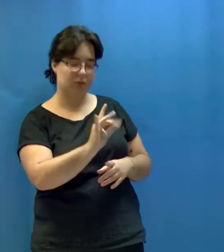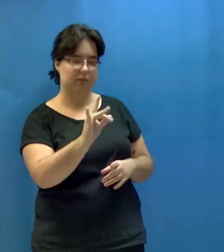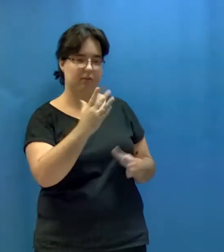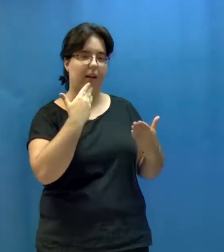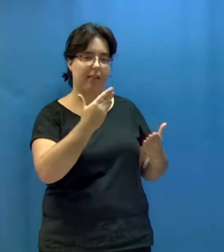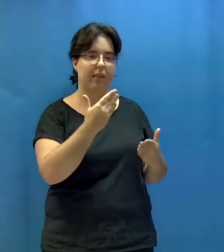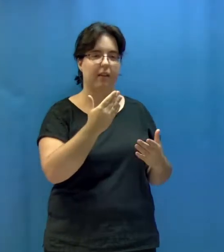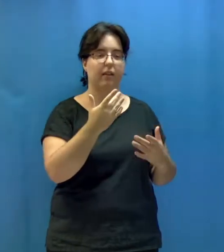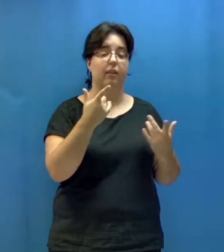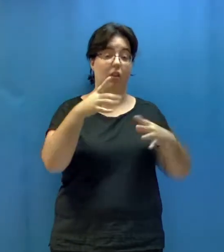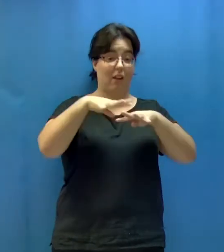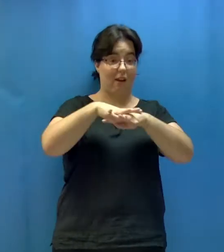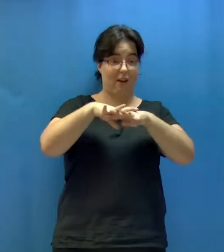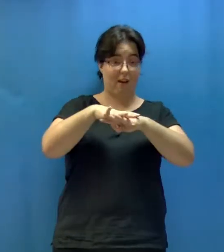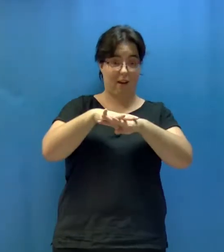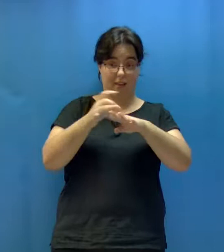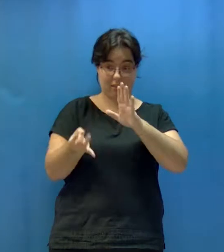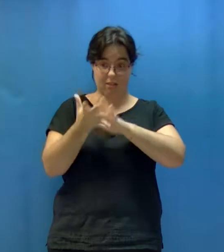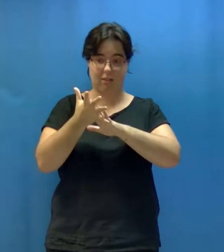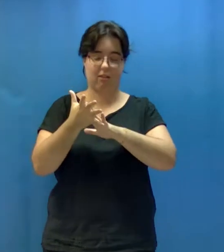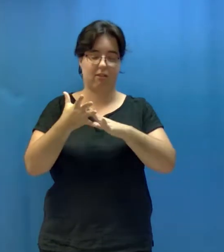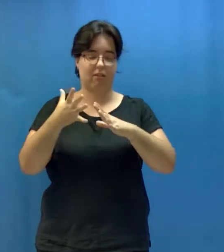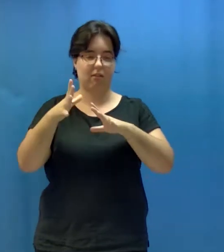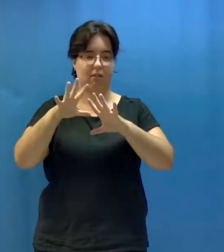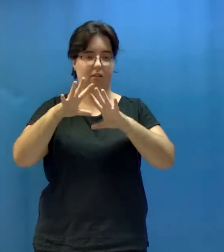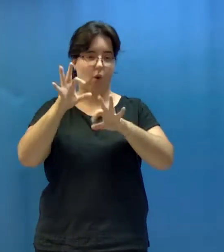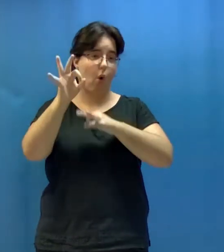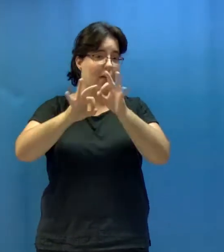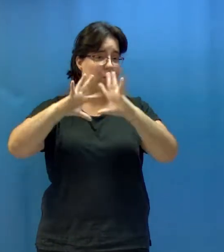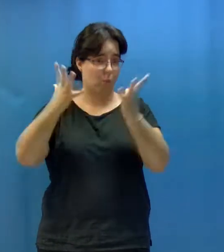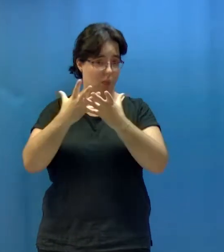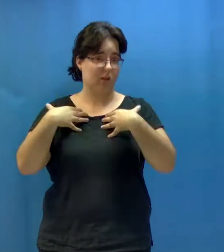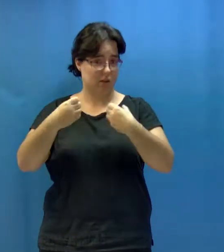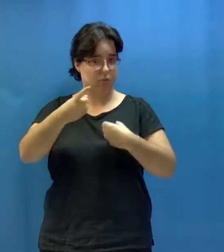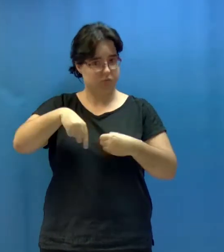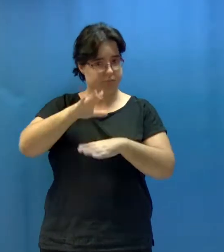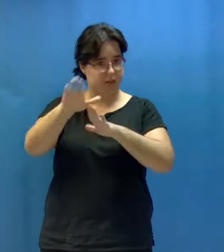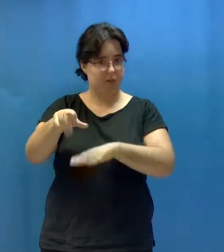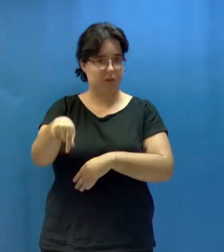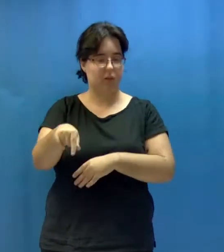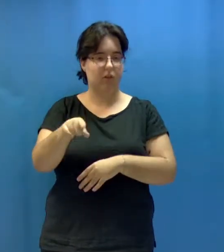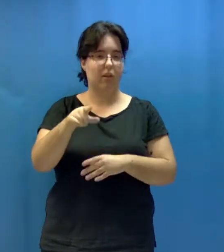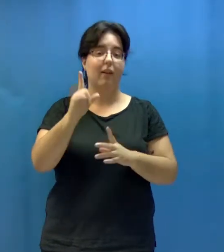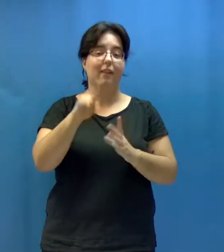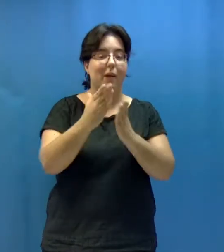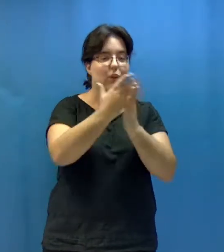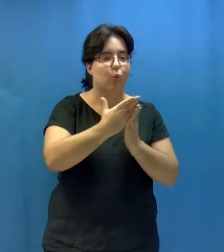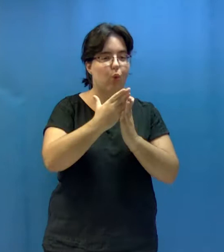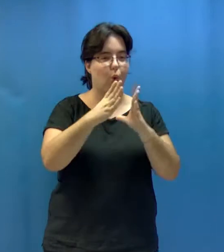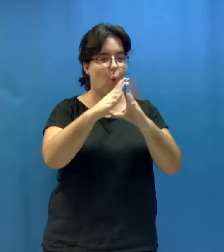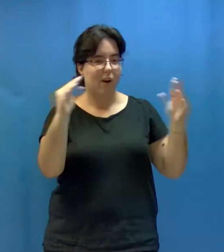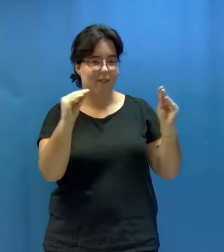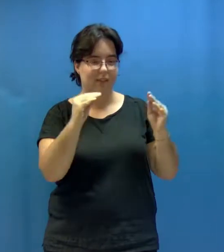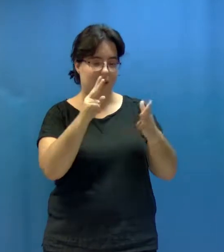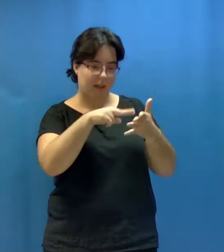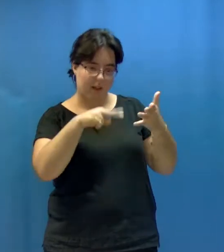alcaldesa, impulsada por la Organización Mundial de la Salud. Y hemos leído el estudio que se ha realizado por la UGI y hemos visto las entrevistas, los